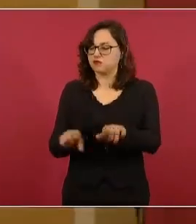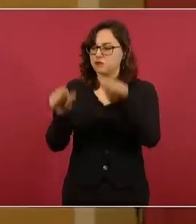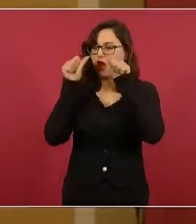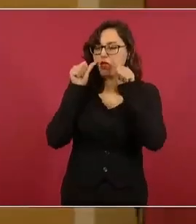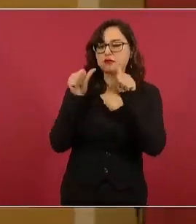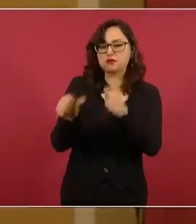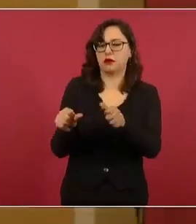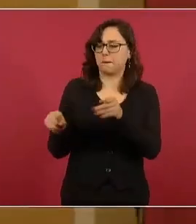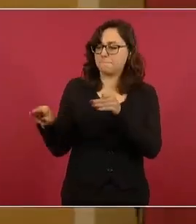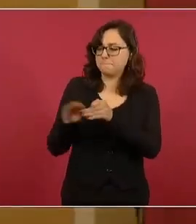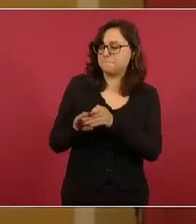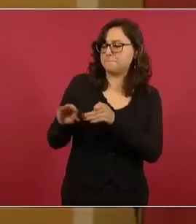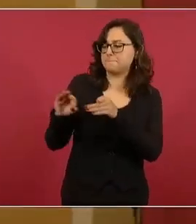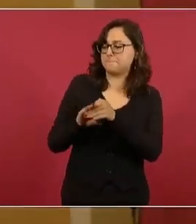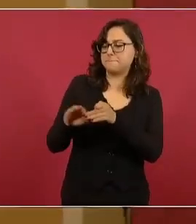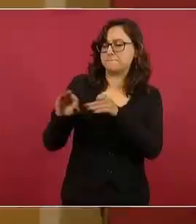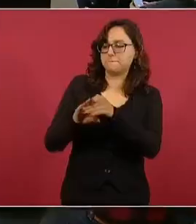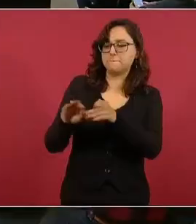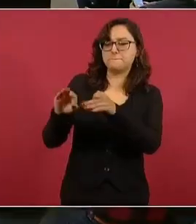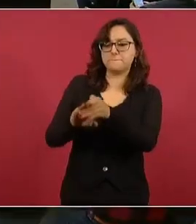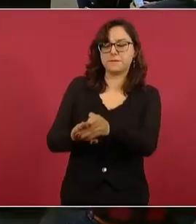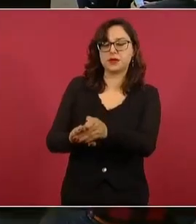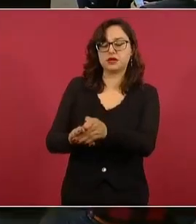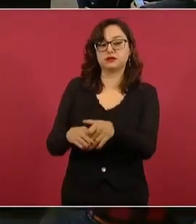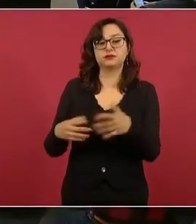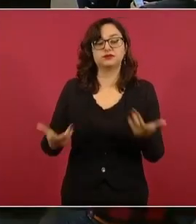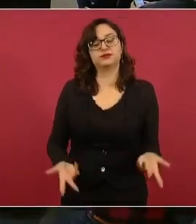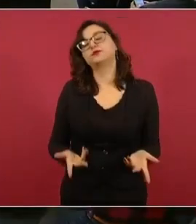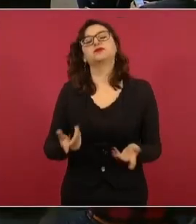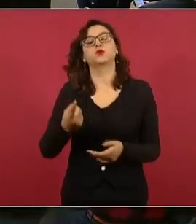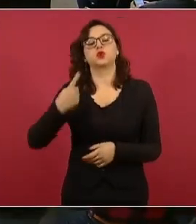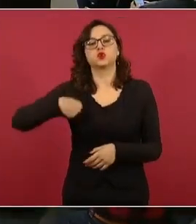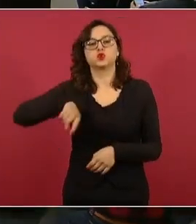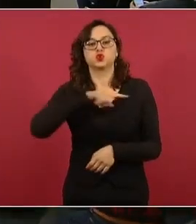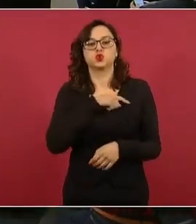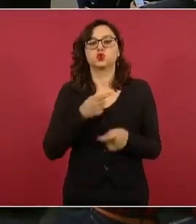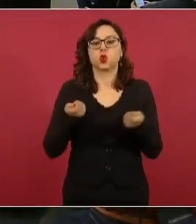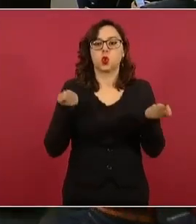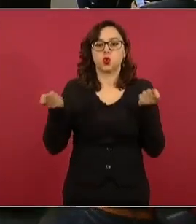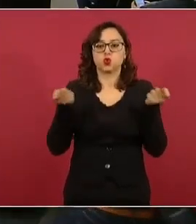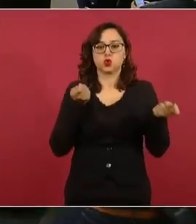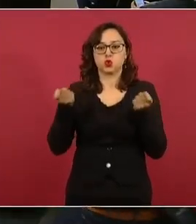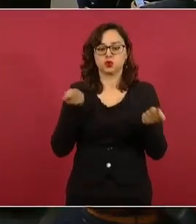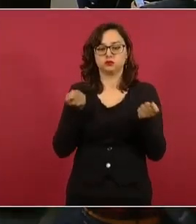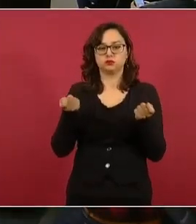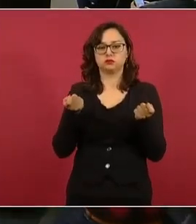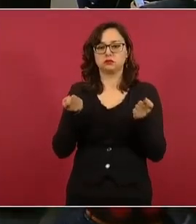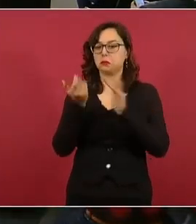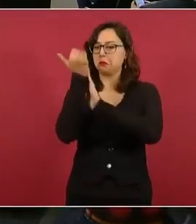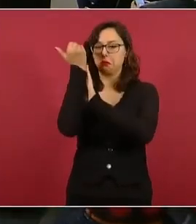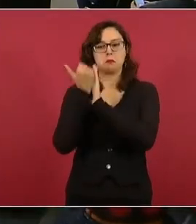permanente. Entonces, ¿qué es lo que nos ha permitido esto?